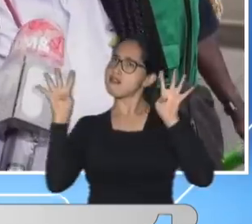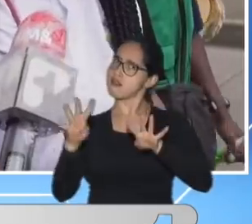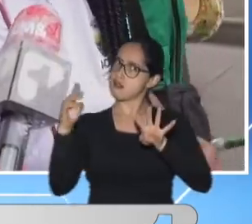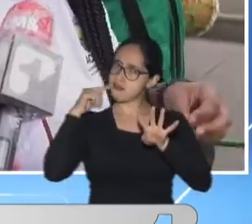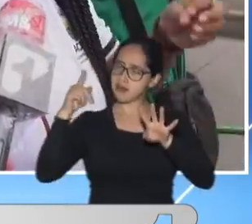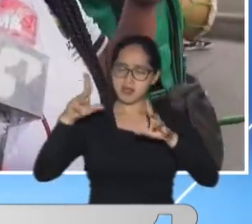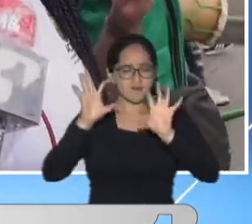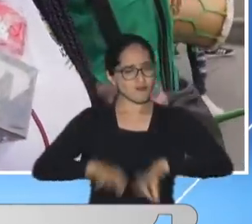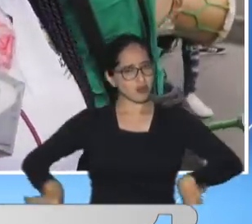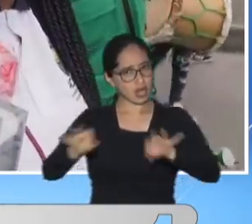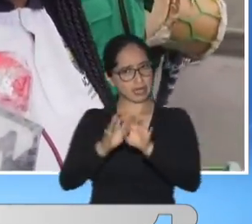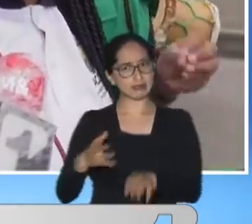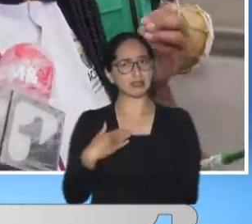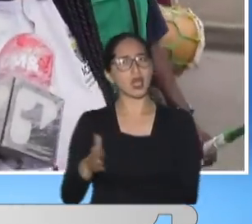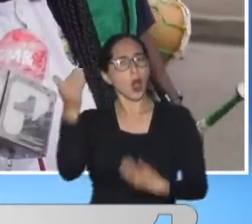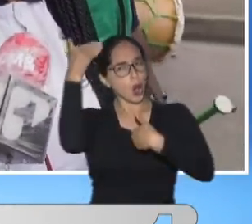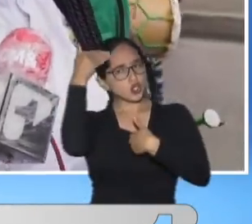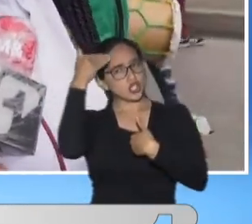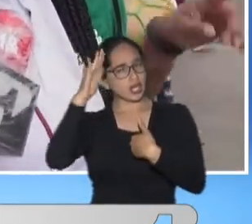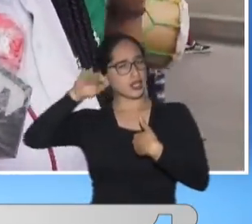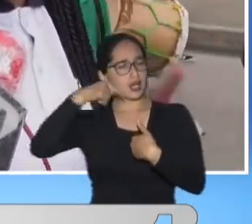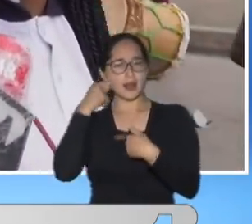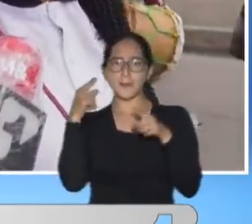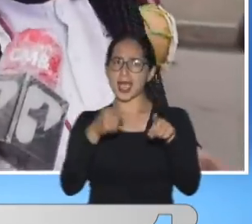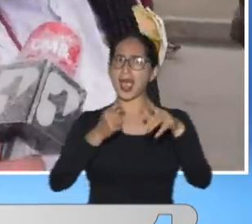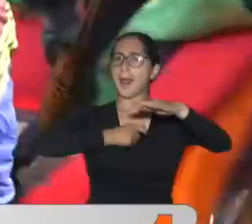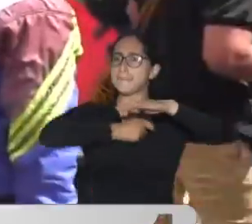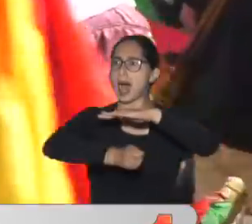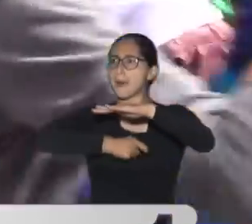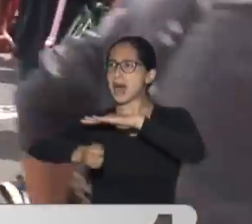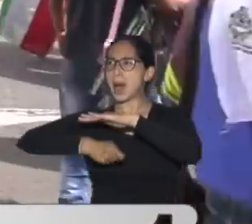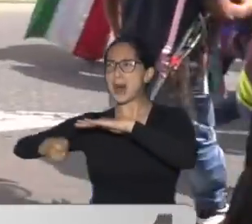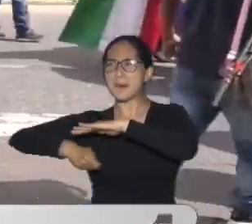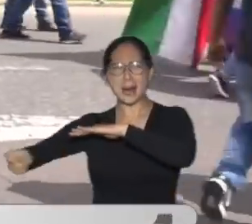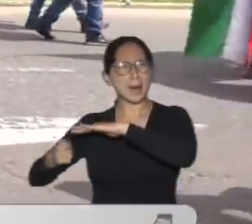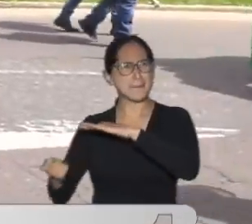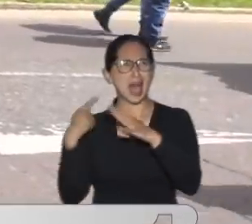masacre, que los grupos armados están allí, que los intereses